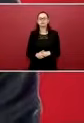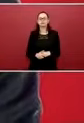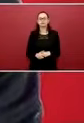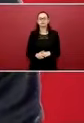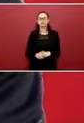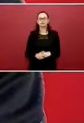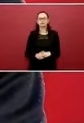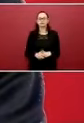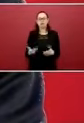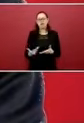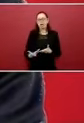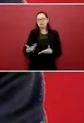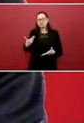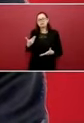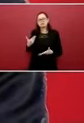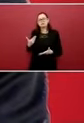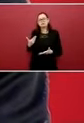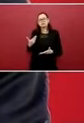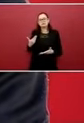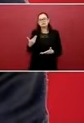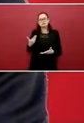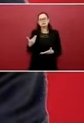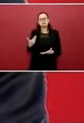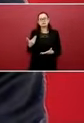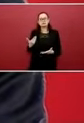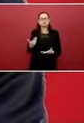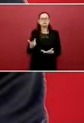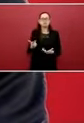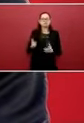¿Qué se hacía antes? Se ponía en este cargo a